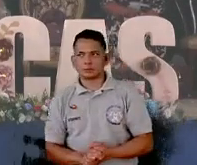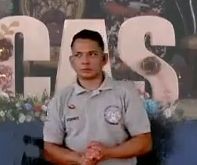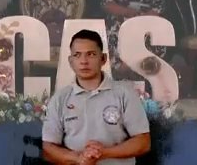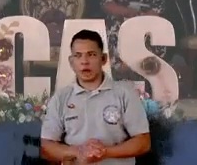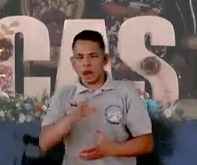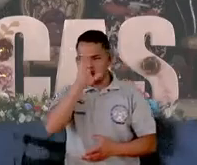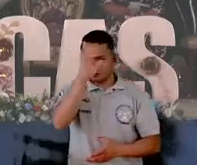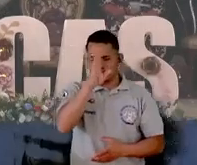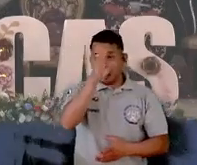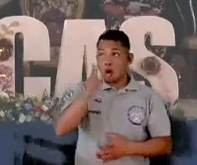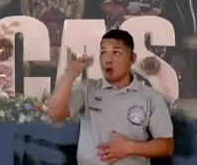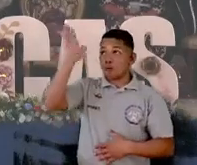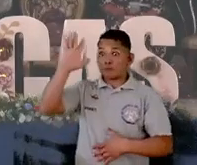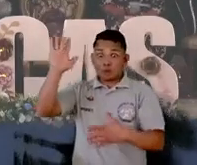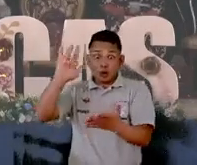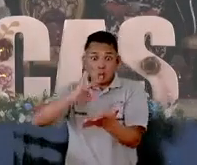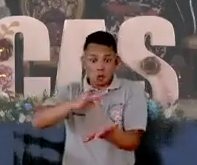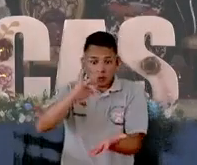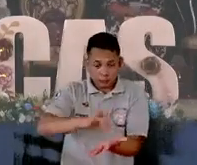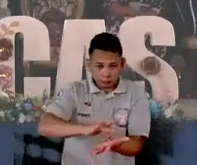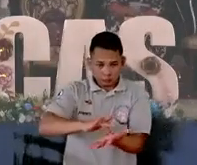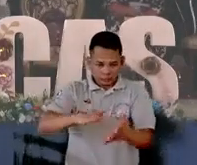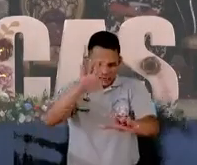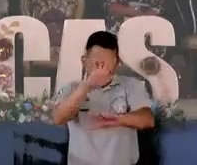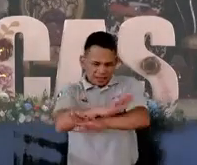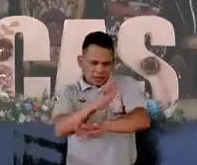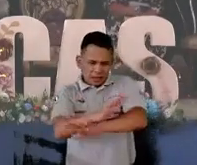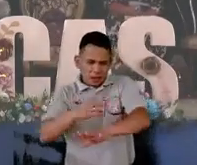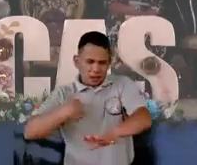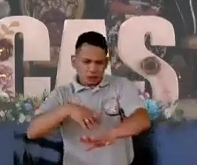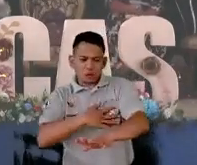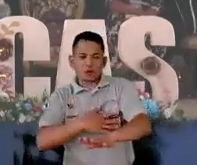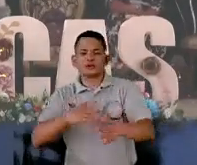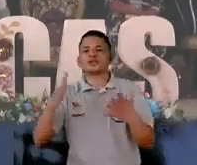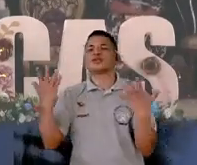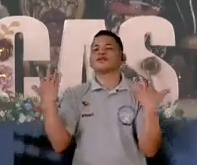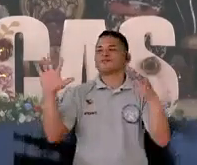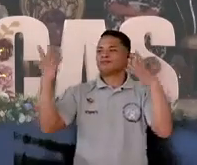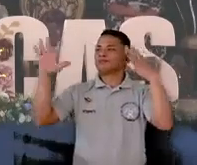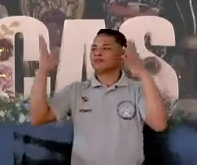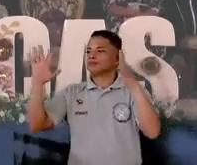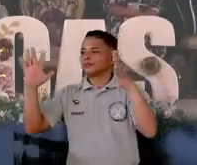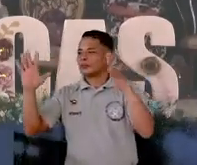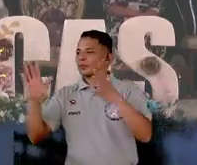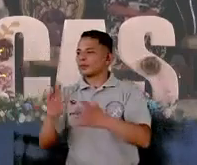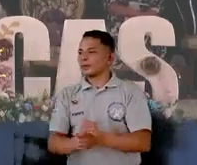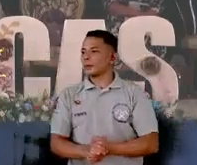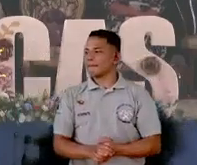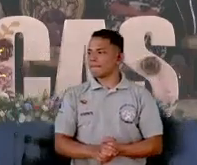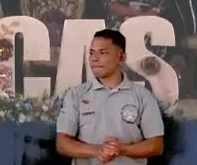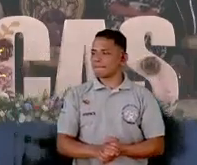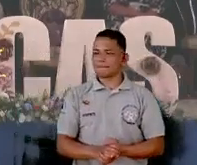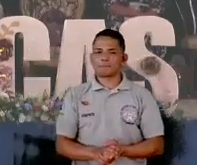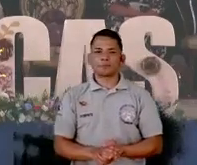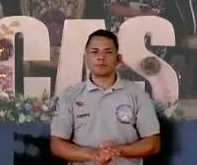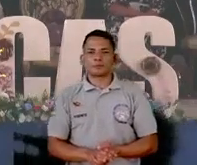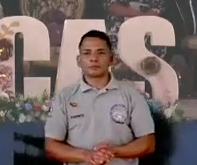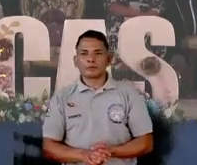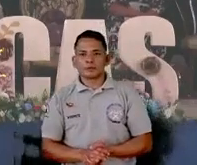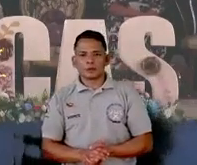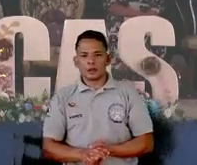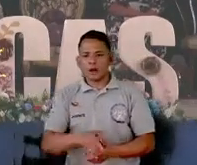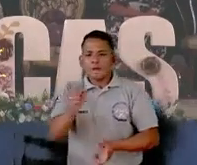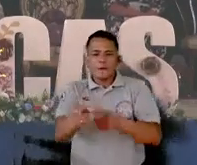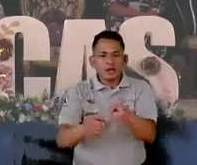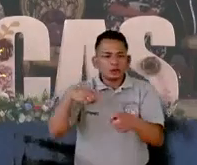aquí, y en esta tarde aquí estamos enfiestados. No, no, nadie está loco, ni